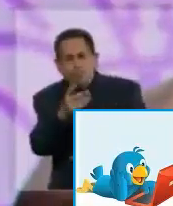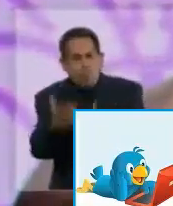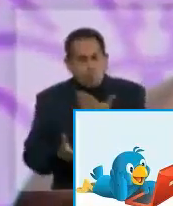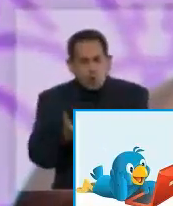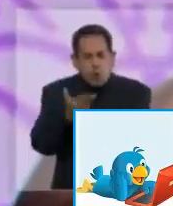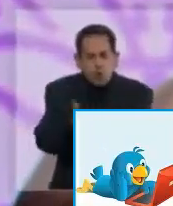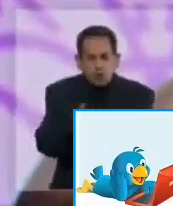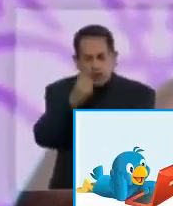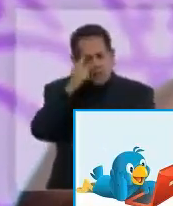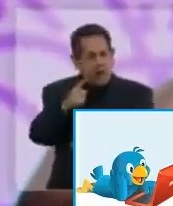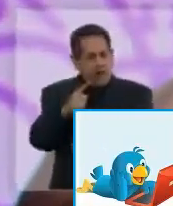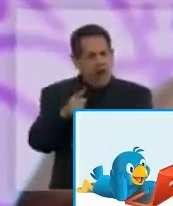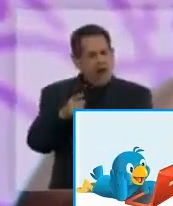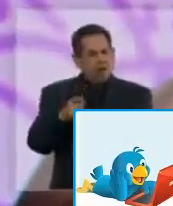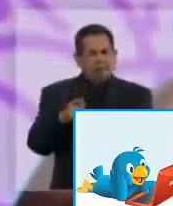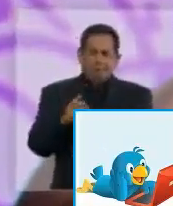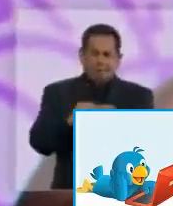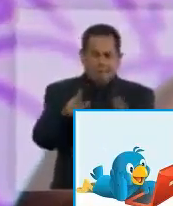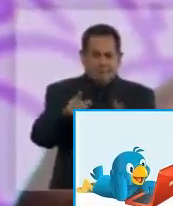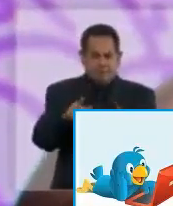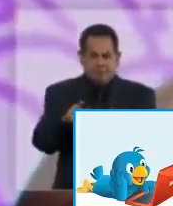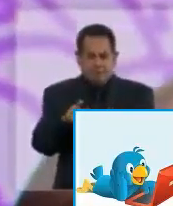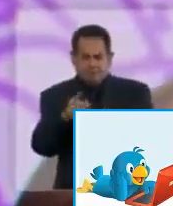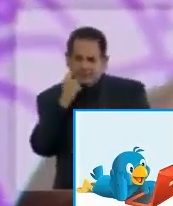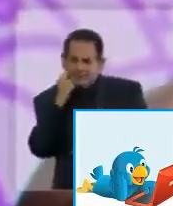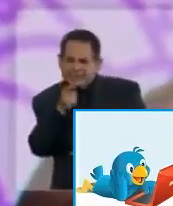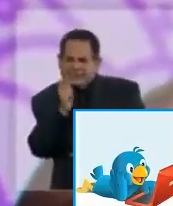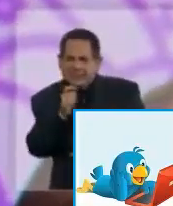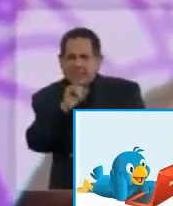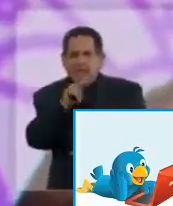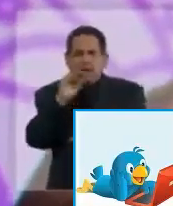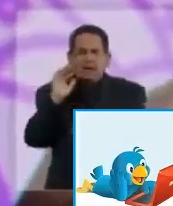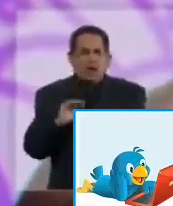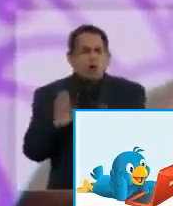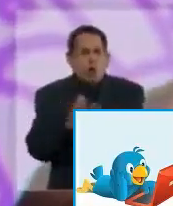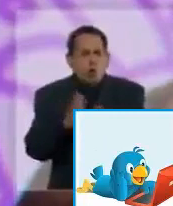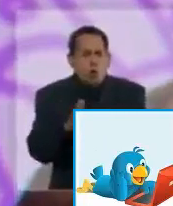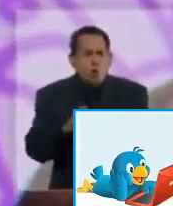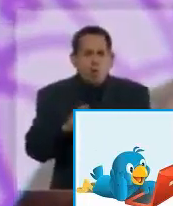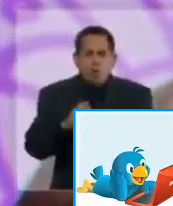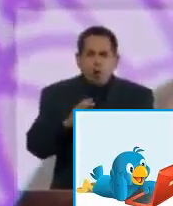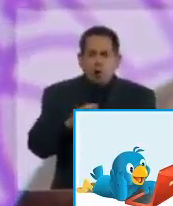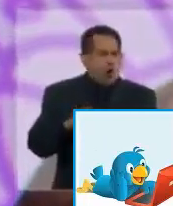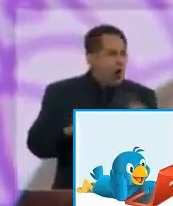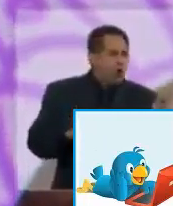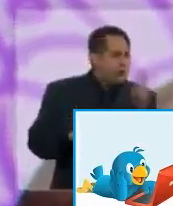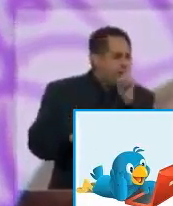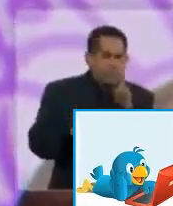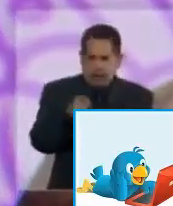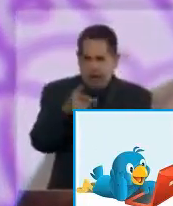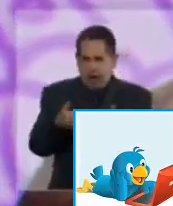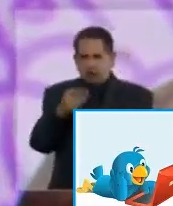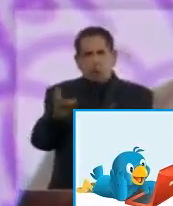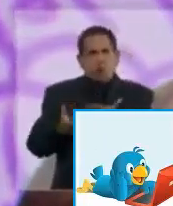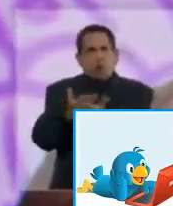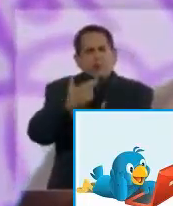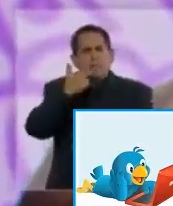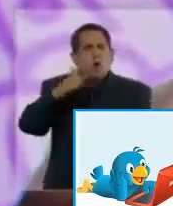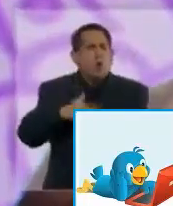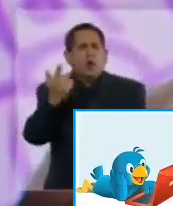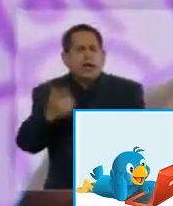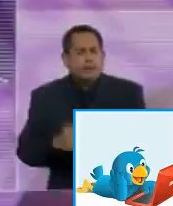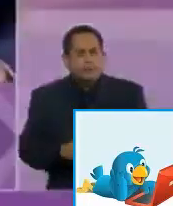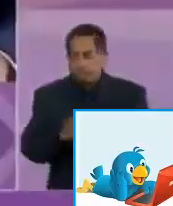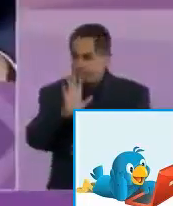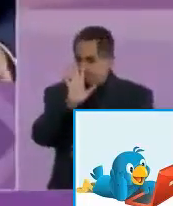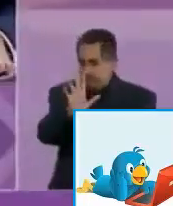de apoyo de tal, que es básicamente el IBU, puede funcionar mejor que otras cosas que hemos tenido en México que no han funcionado? Lo primero